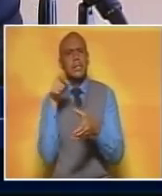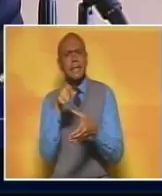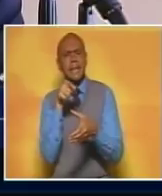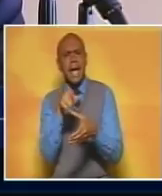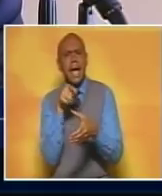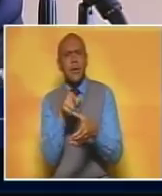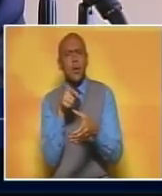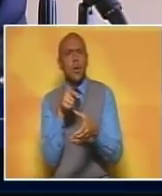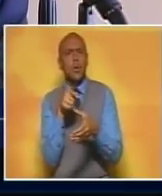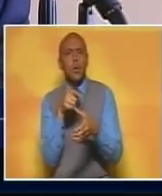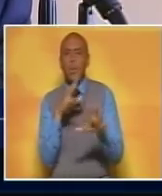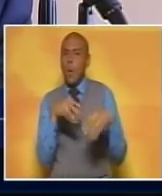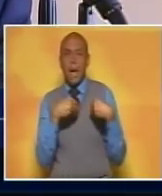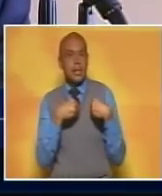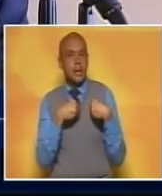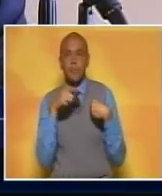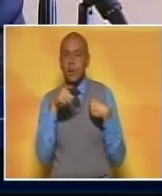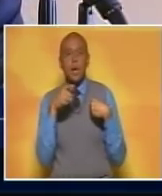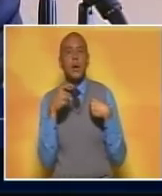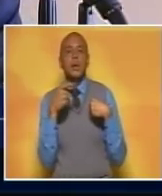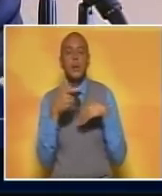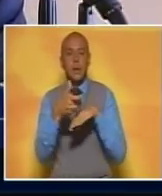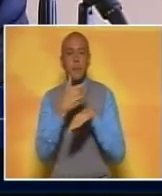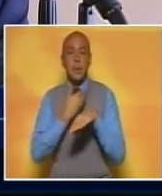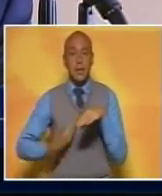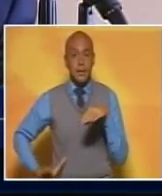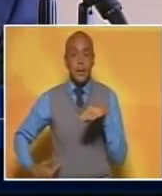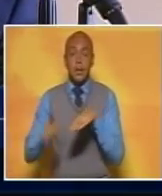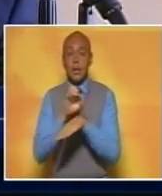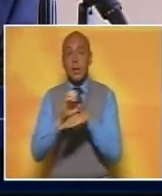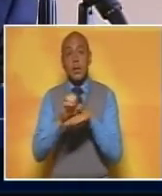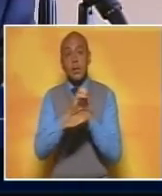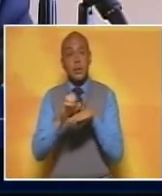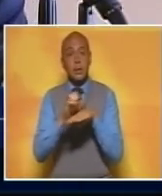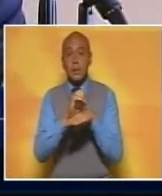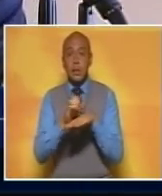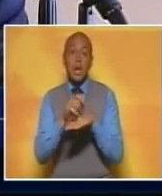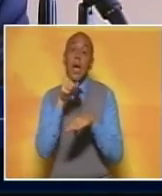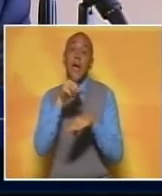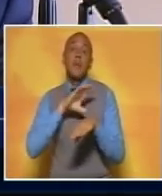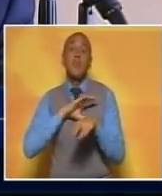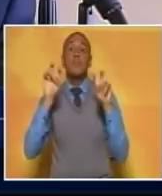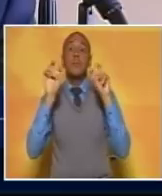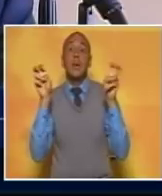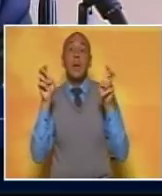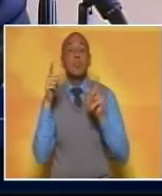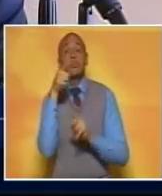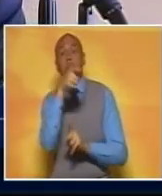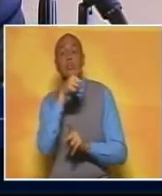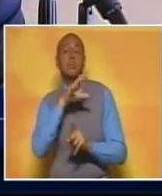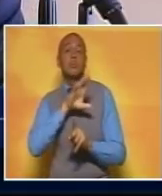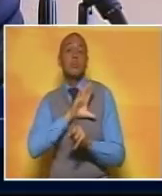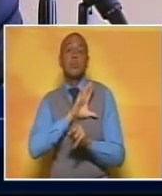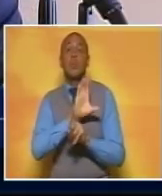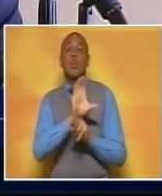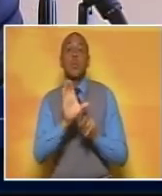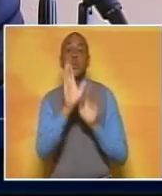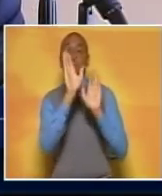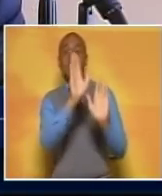unas medidas que ha tomado el gobierno del presidente Lenín Moreno. Eso es un tema de los ecuatorianos. Y sobre la